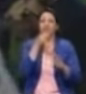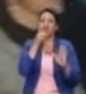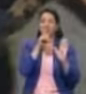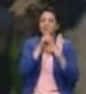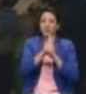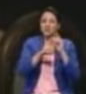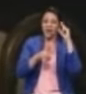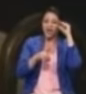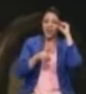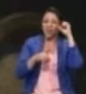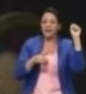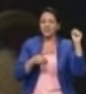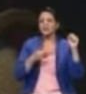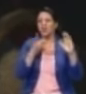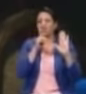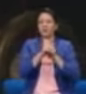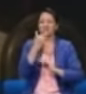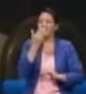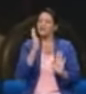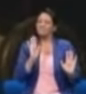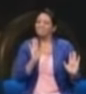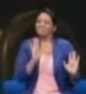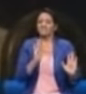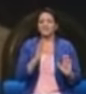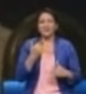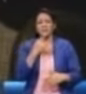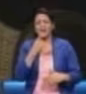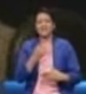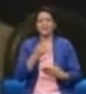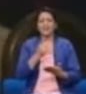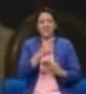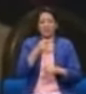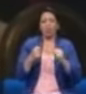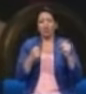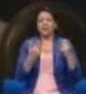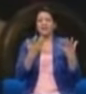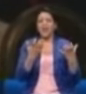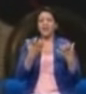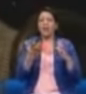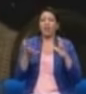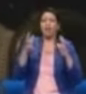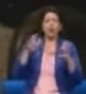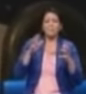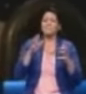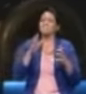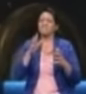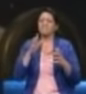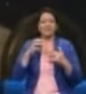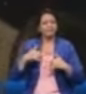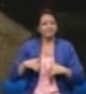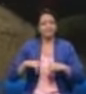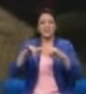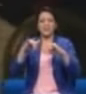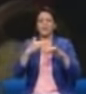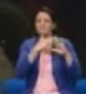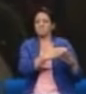candidato Guillermo Lasso. Ellos a cualquier costo han querido ganar, nos han querido virar a la revolución ciudadana, pero nosotros no estamos